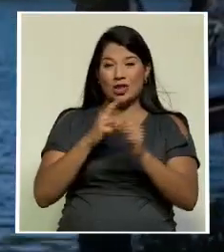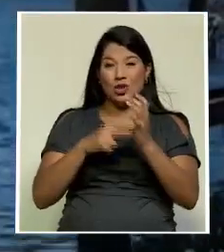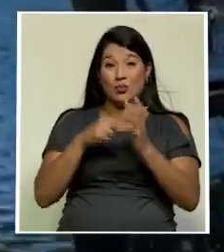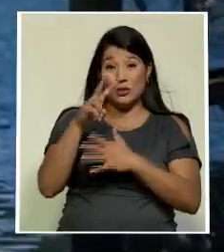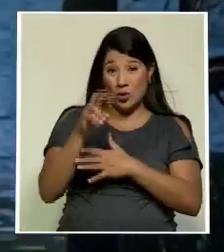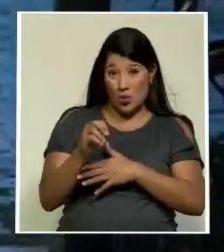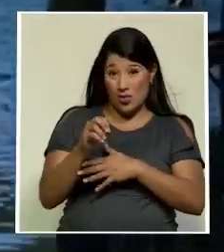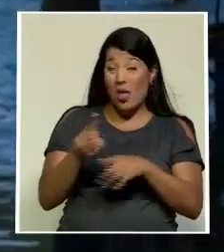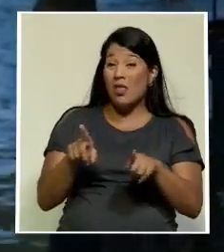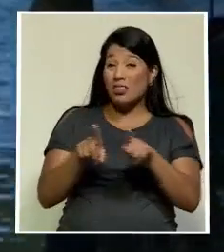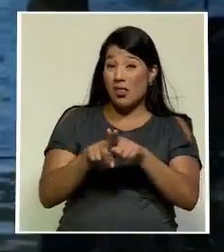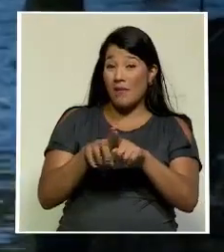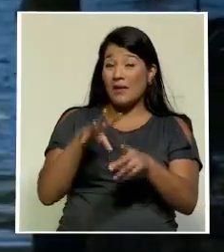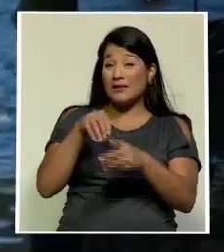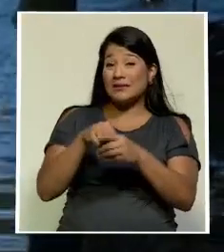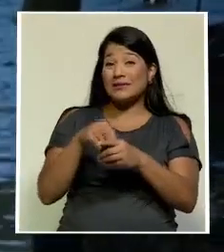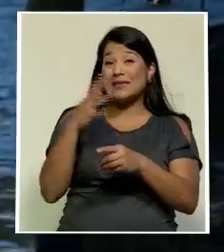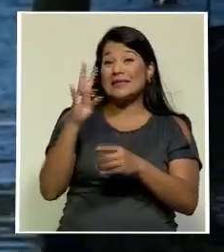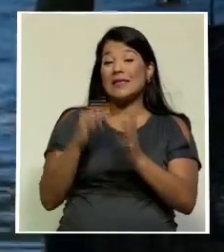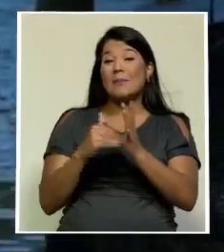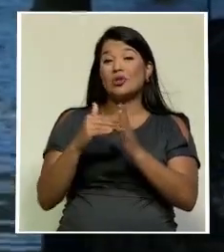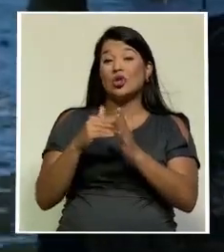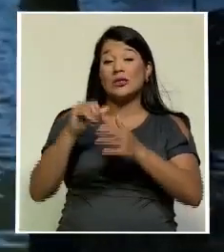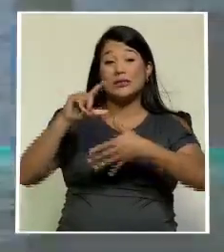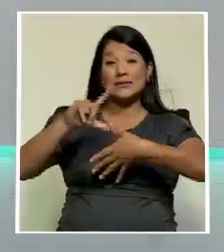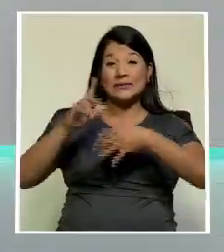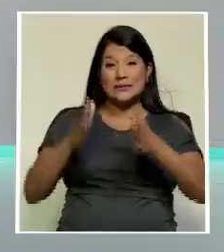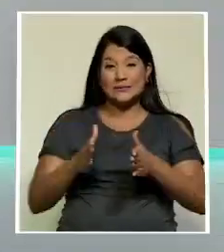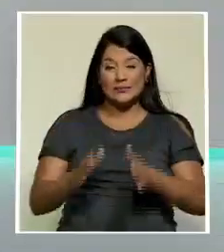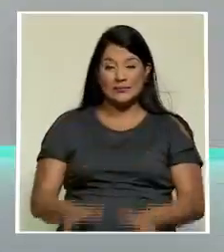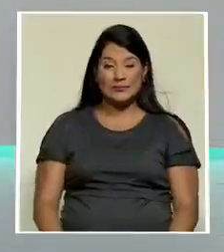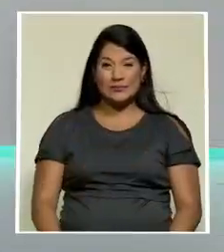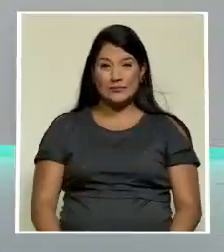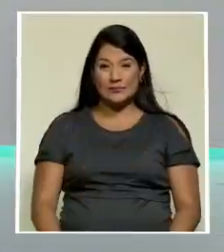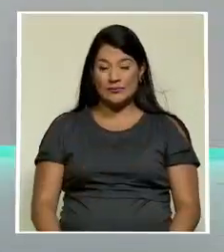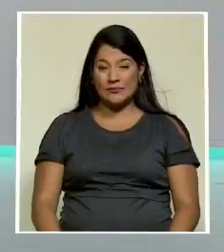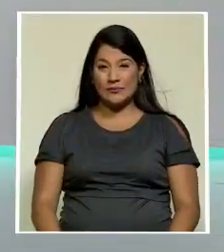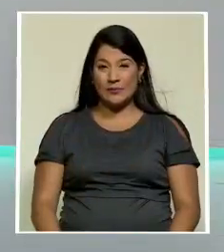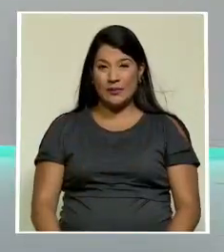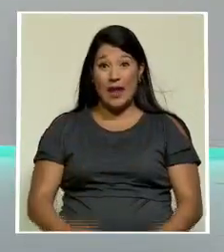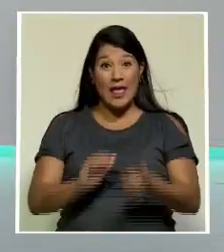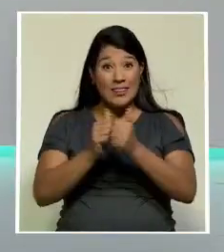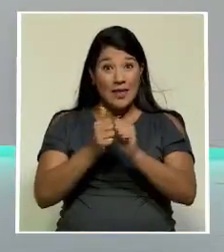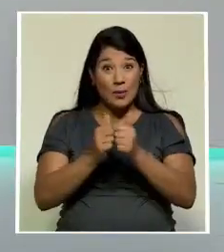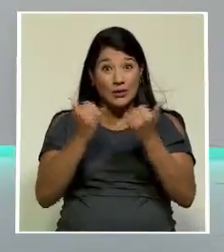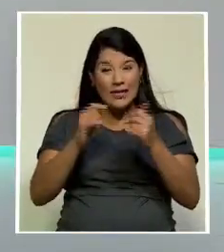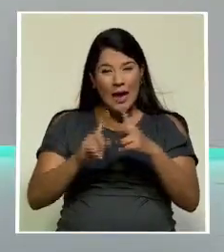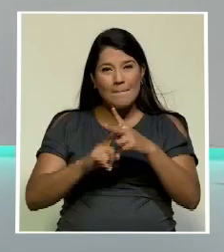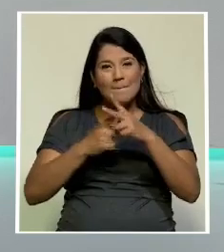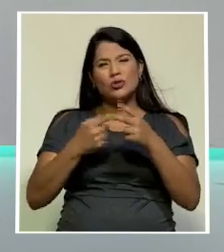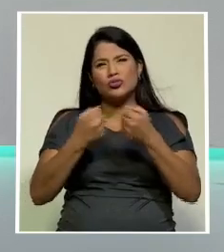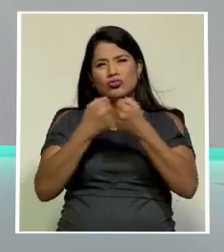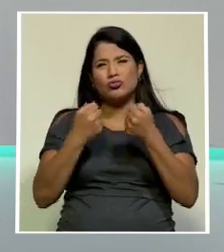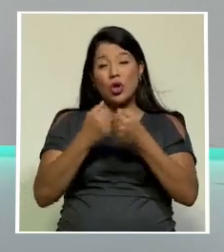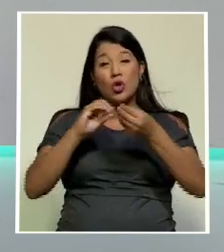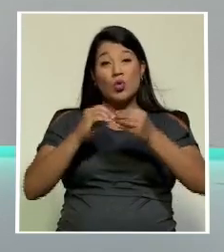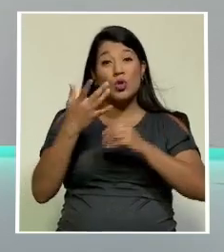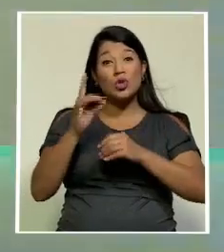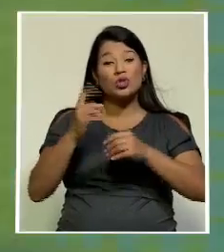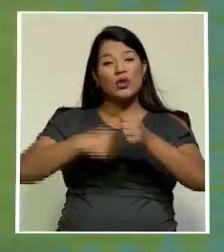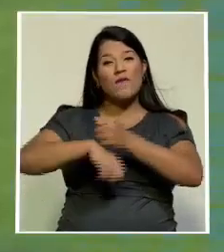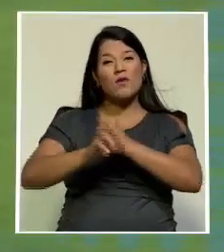incluidos 17 millones en Latinoamérica. En los deportes ya arrancó la jornada 18 del fútbol nacional con el duelo